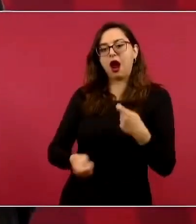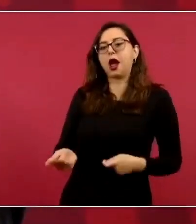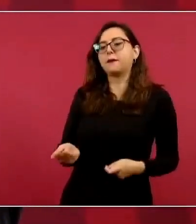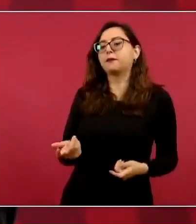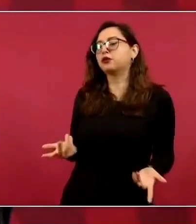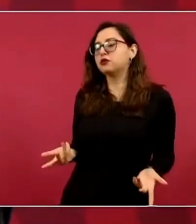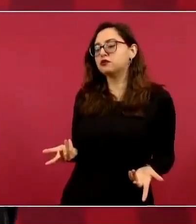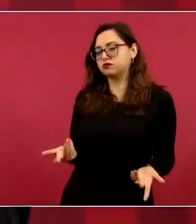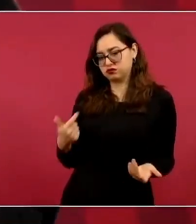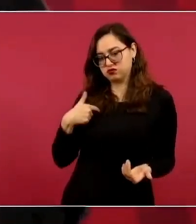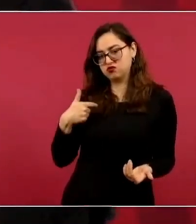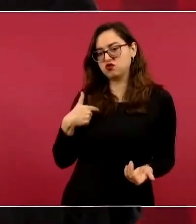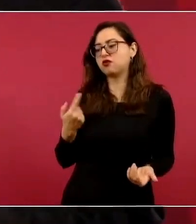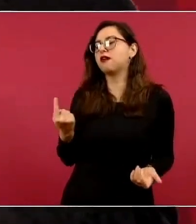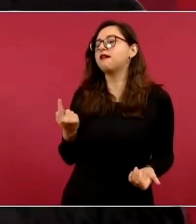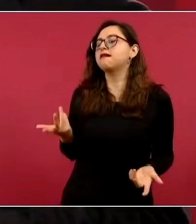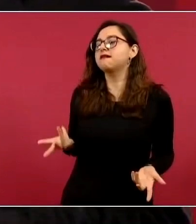saco provecho.